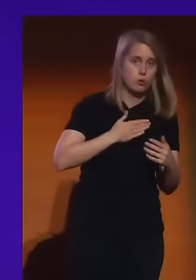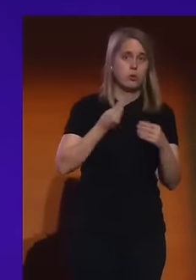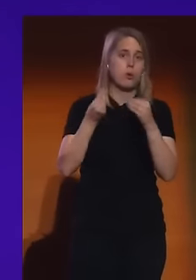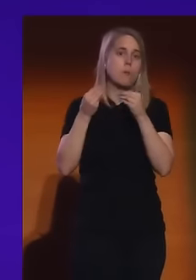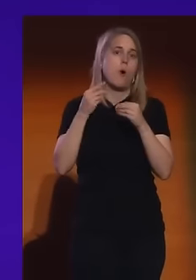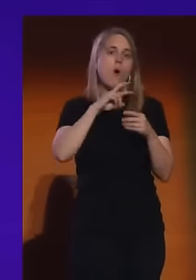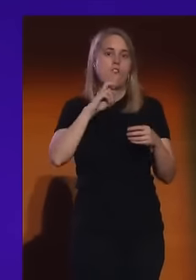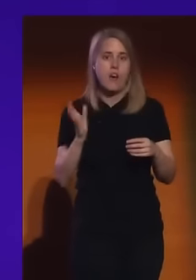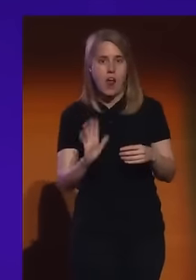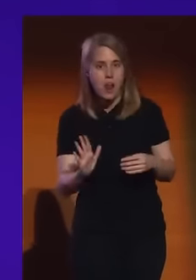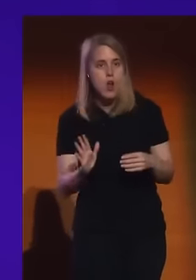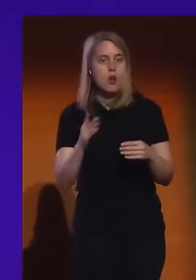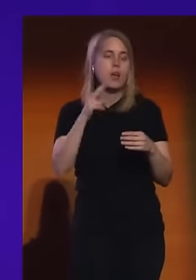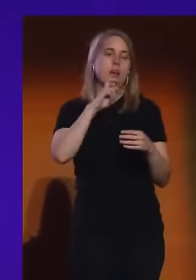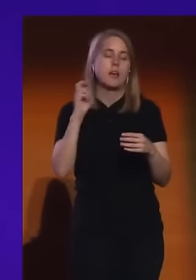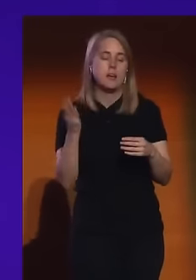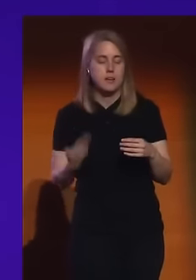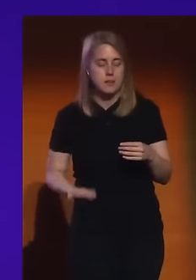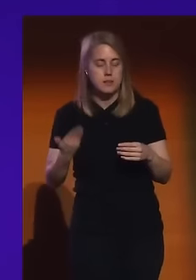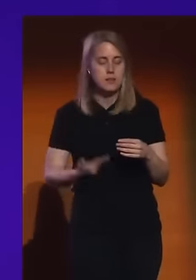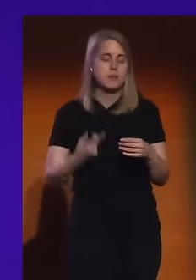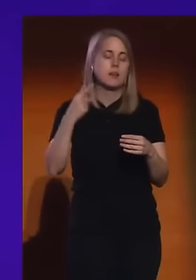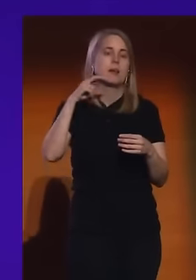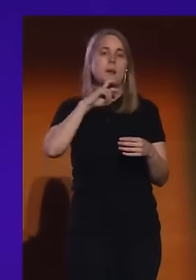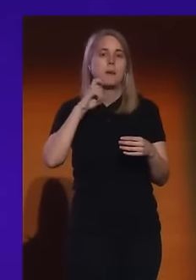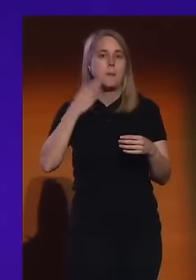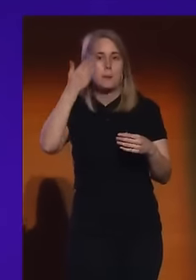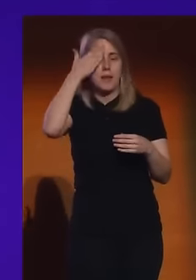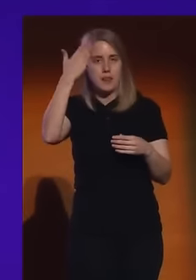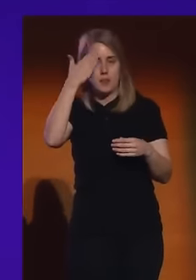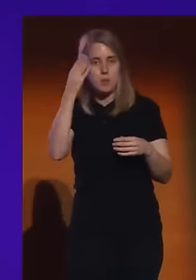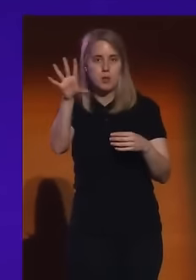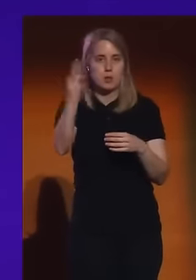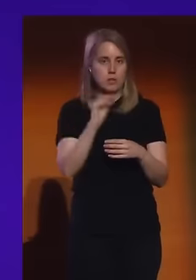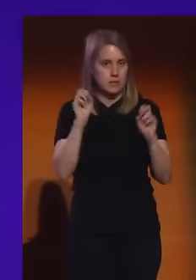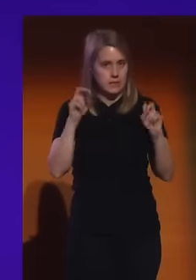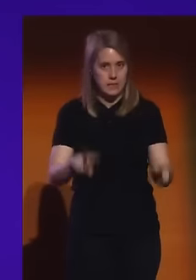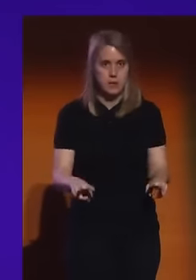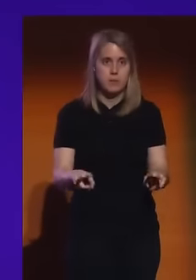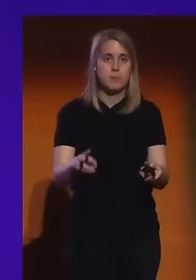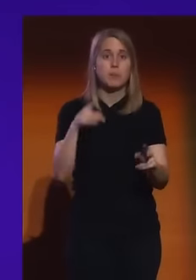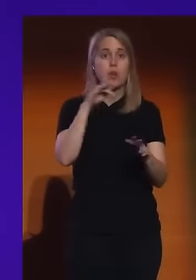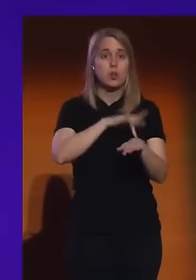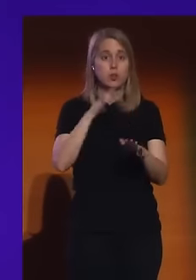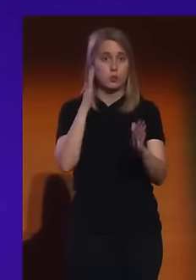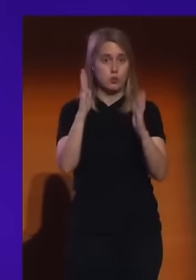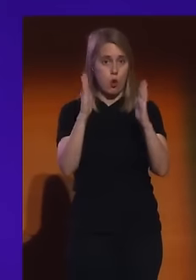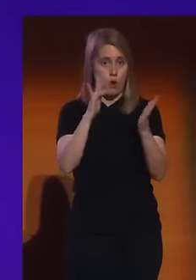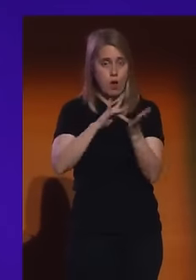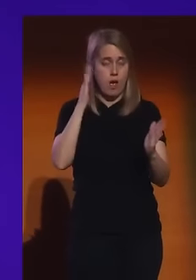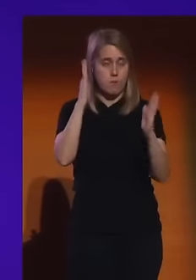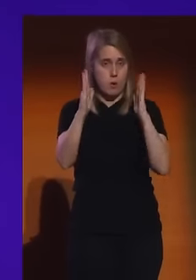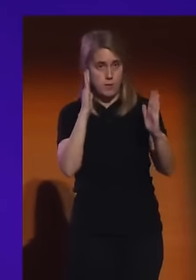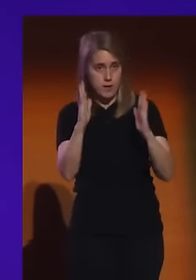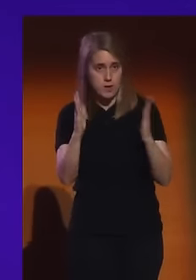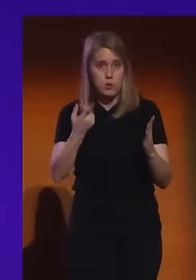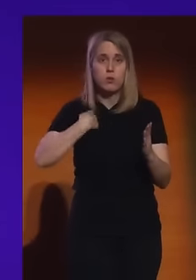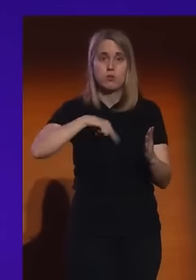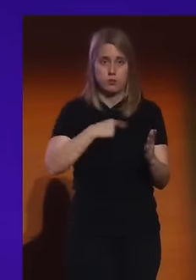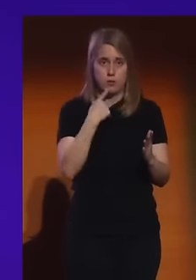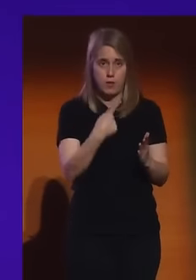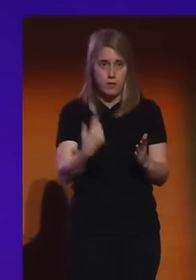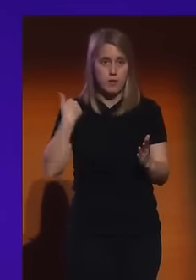katzen ditugu balore eta printz uler gabe momentu helt zen Ari da esaten